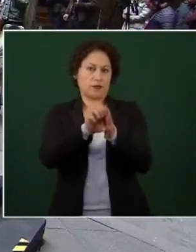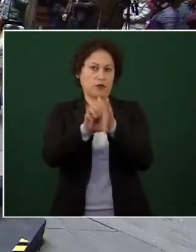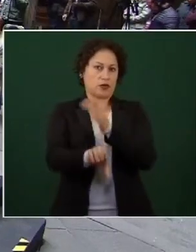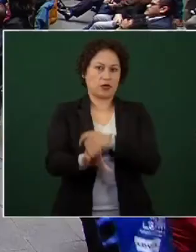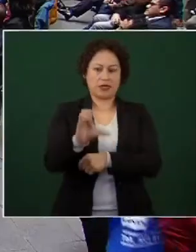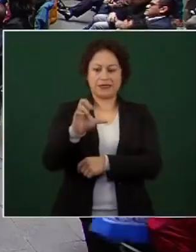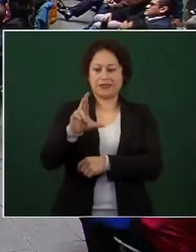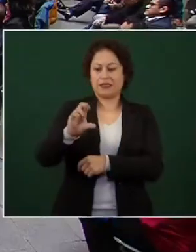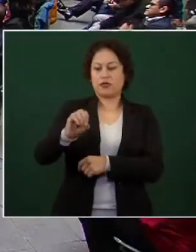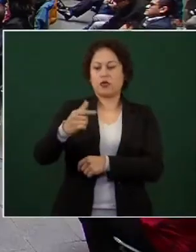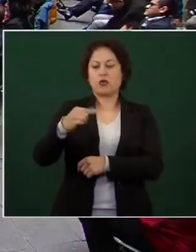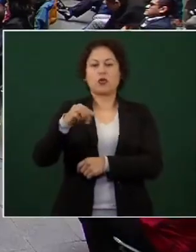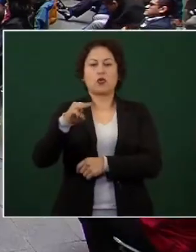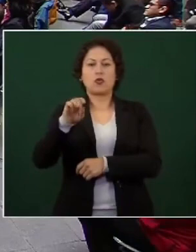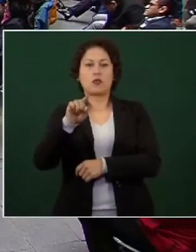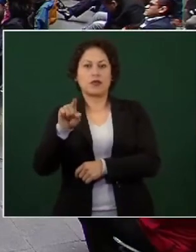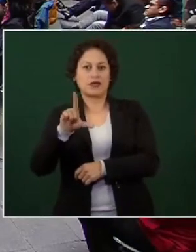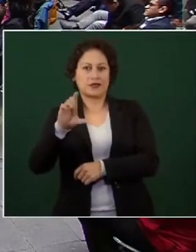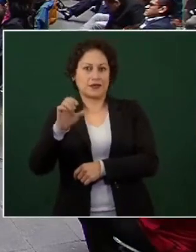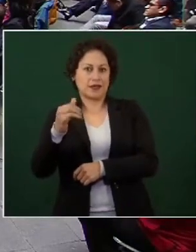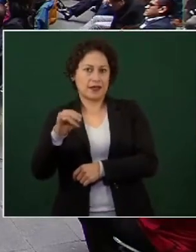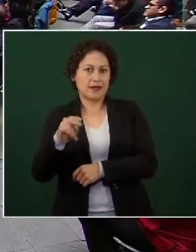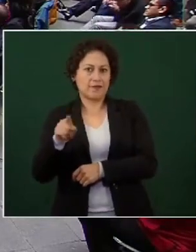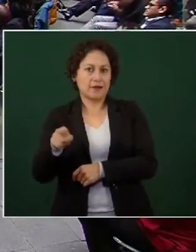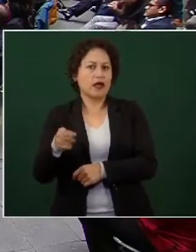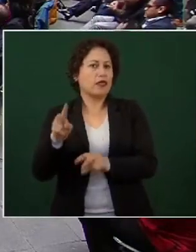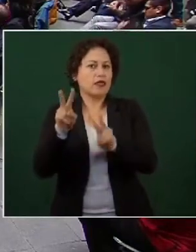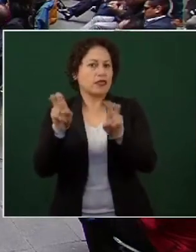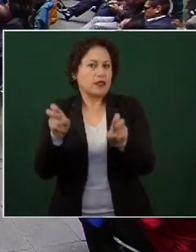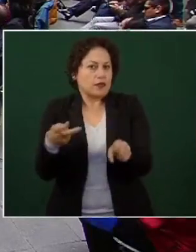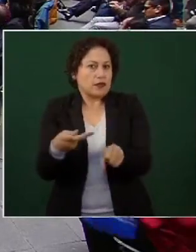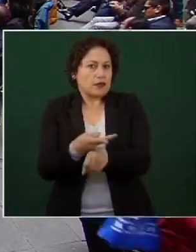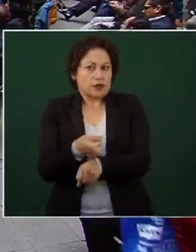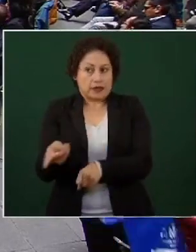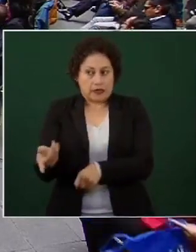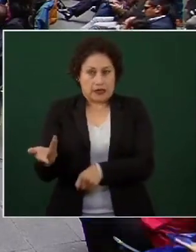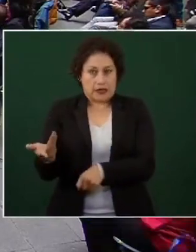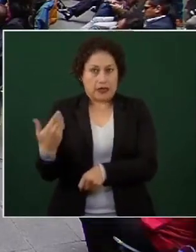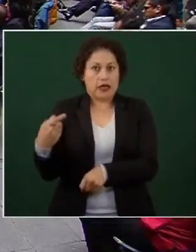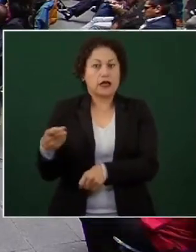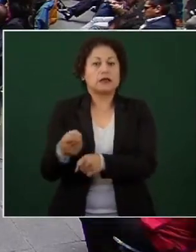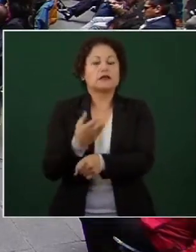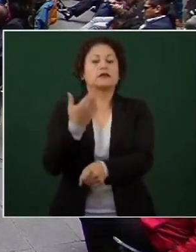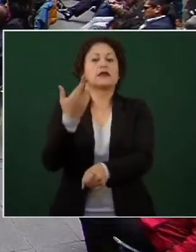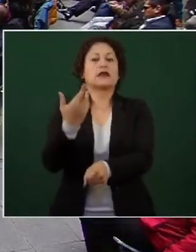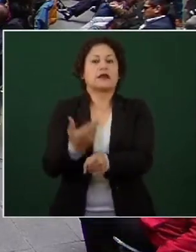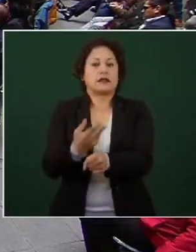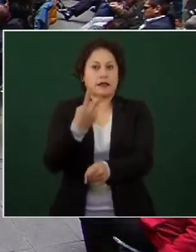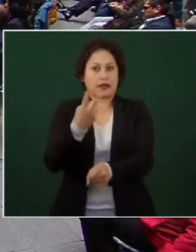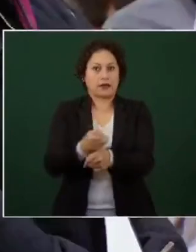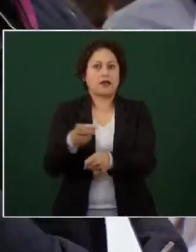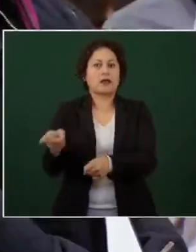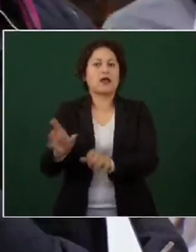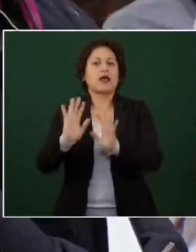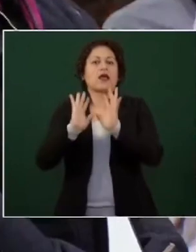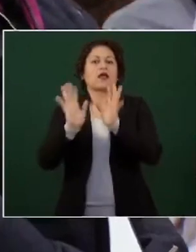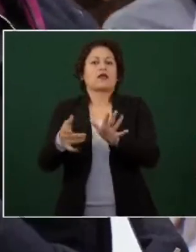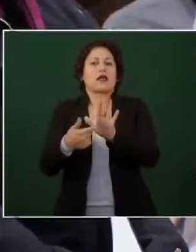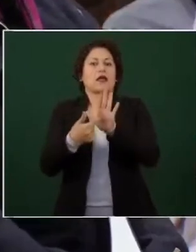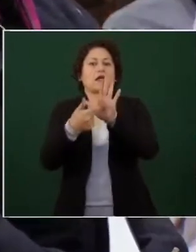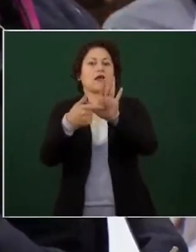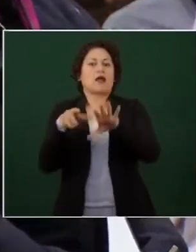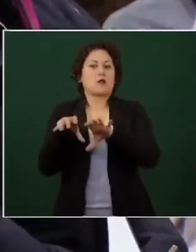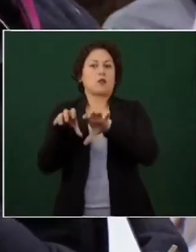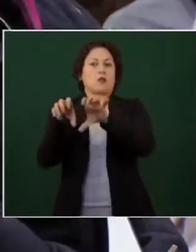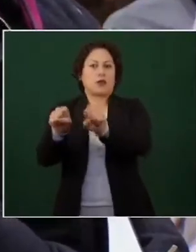Leyva. Ya aquí el subsecretario ha mostrado incluso los detenidos, el número de detenidos